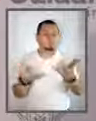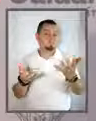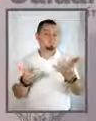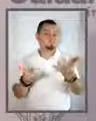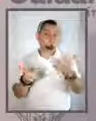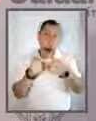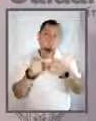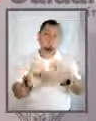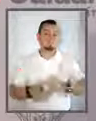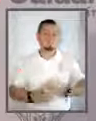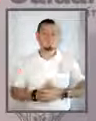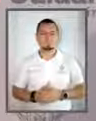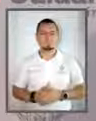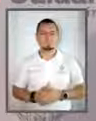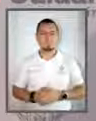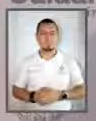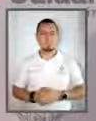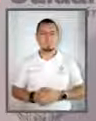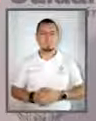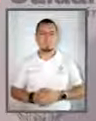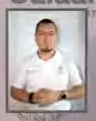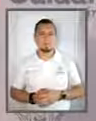la contingencia.